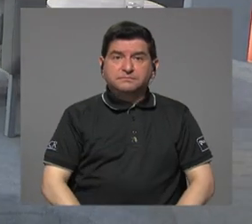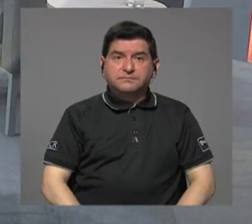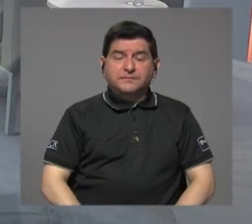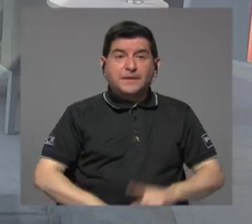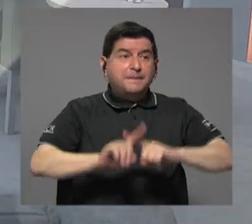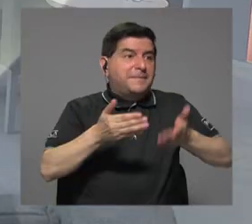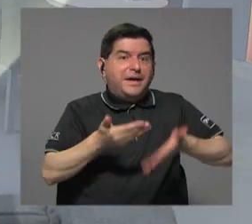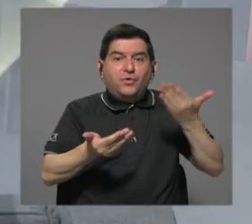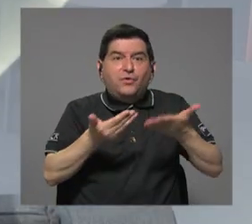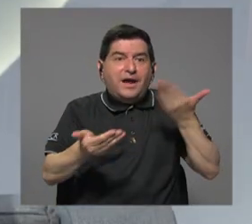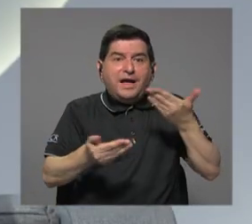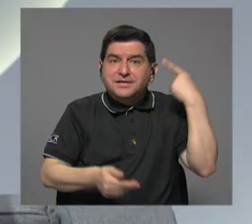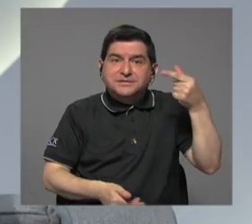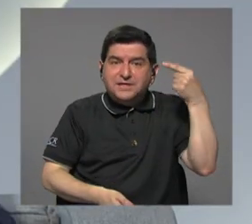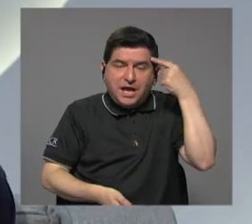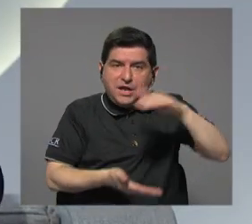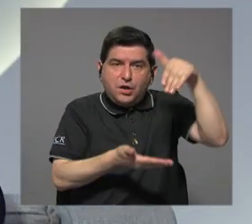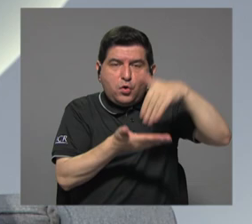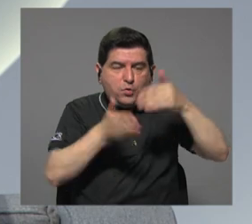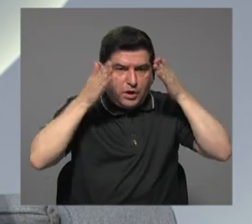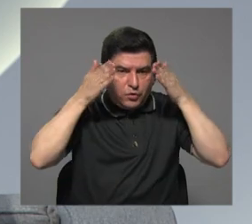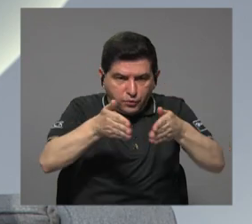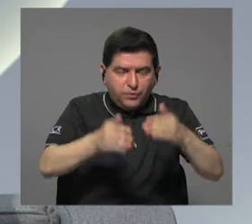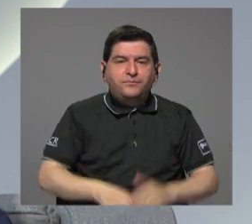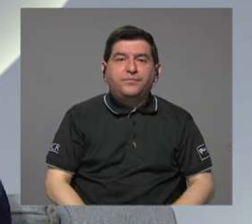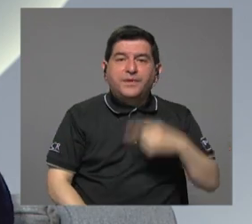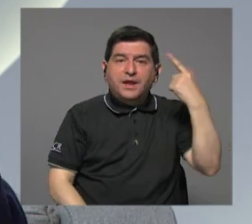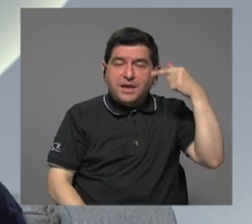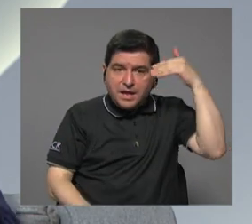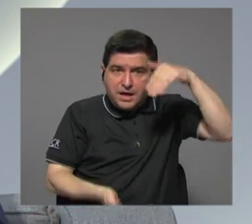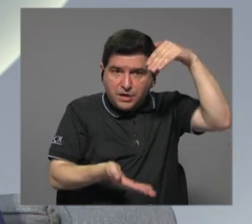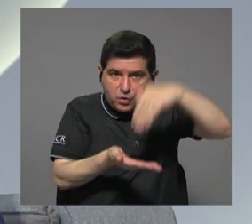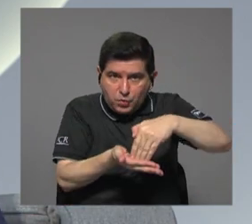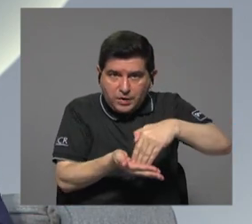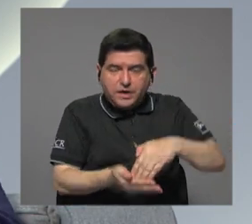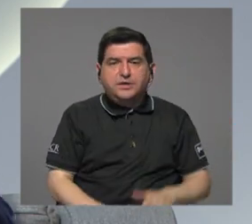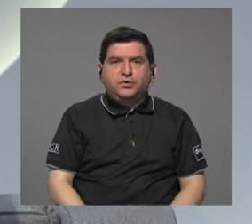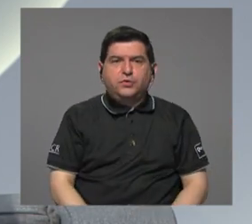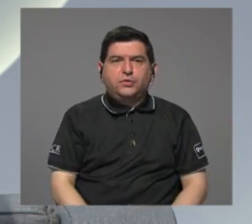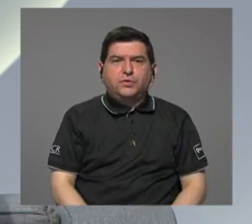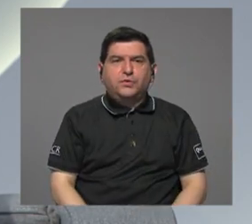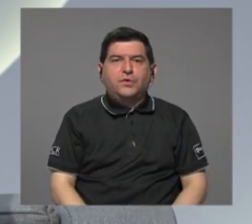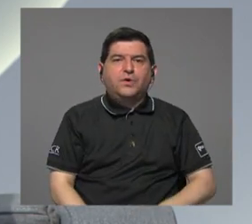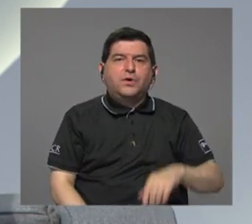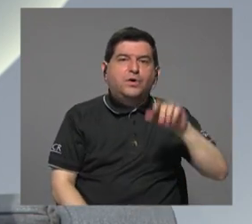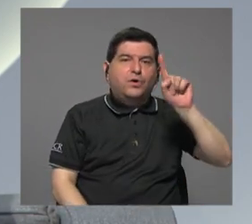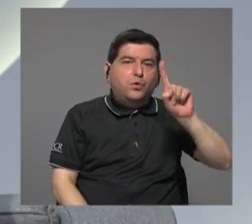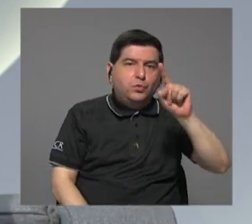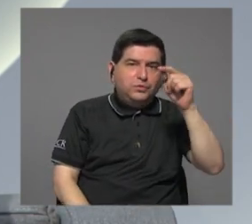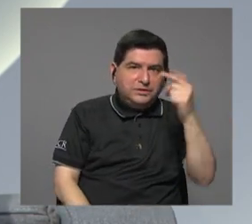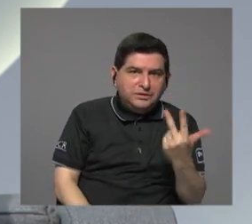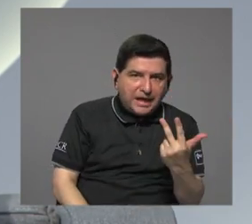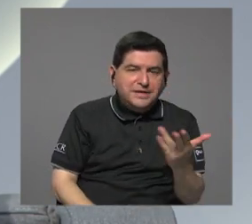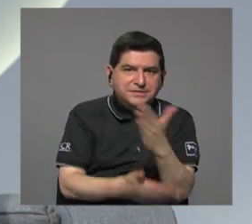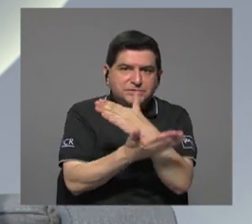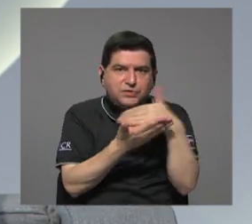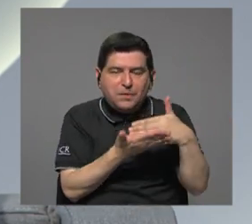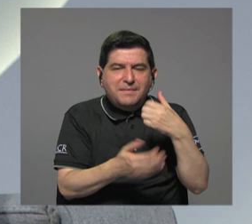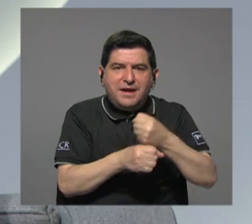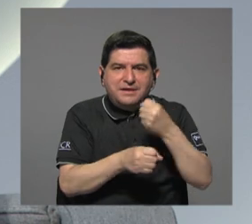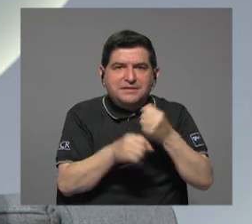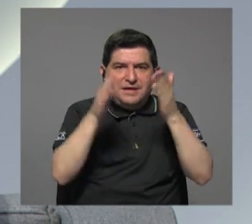prácticamente recae en el gobierno central y en el gobierno central recae muchísimo en la tercera parte de esa masa de